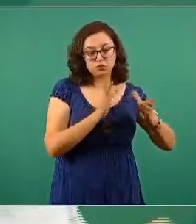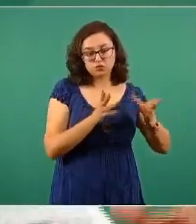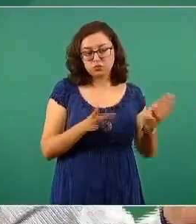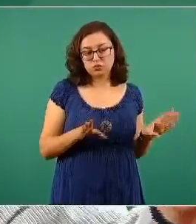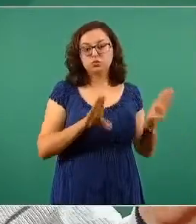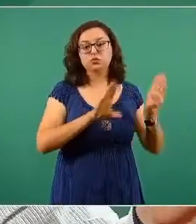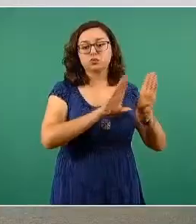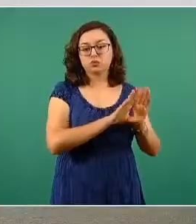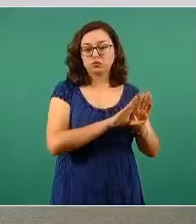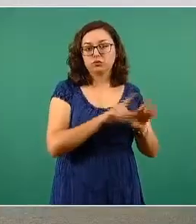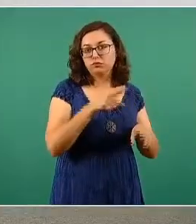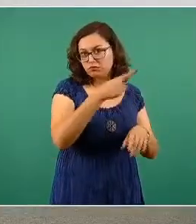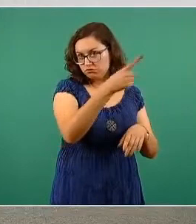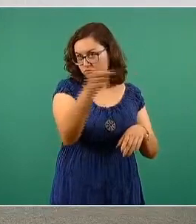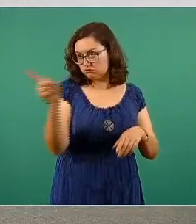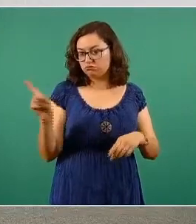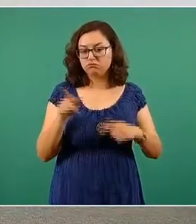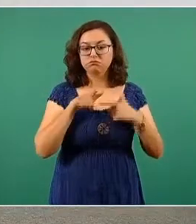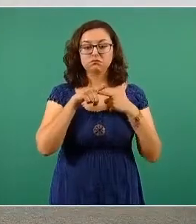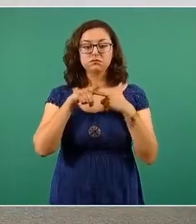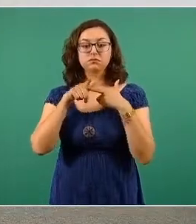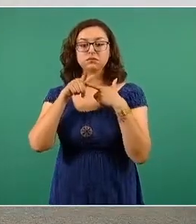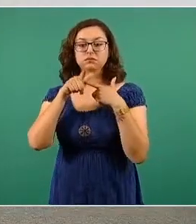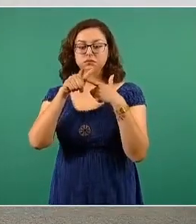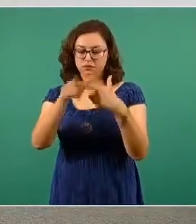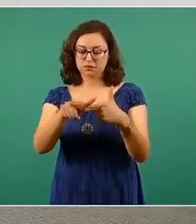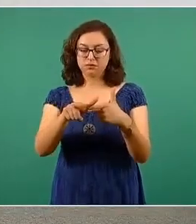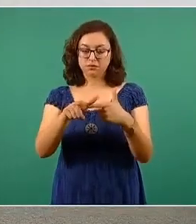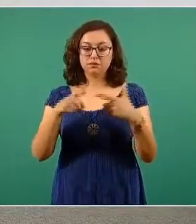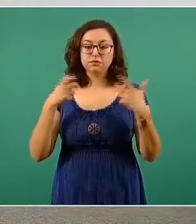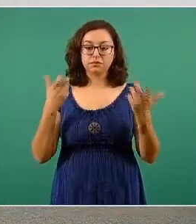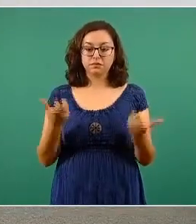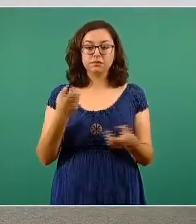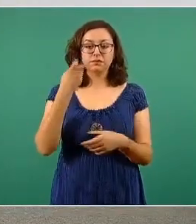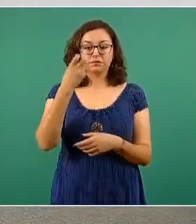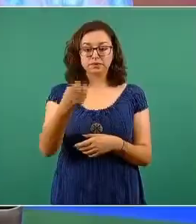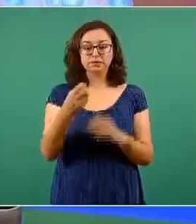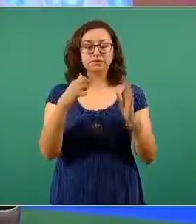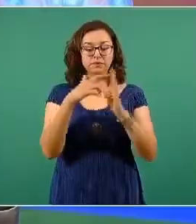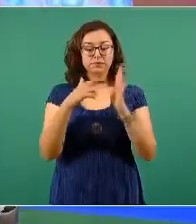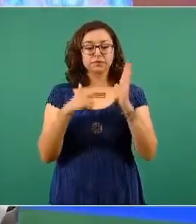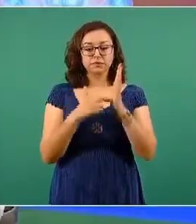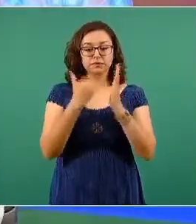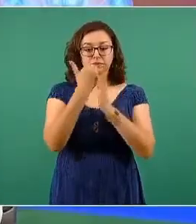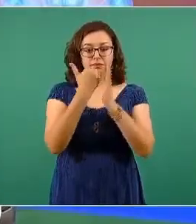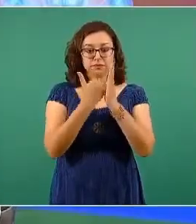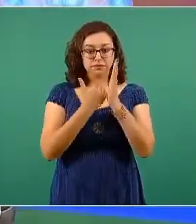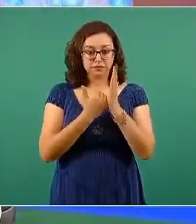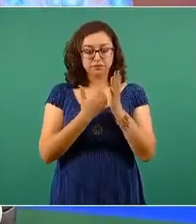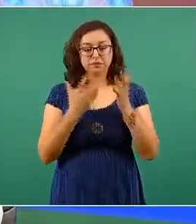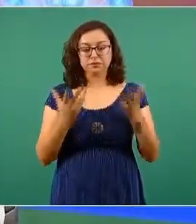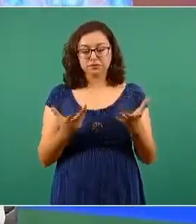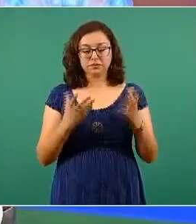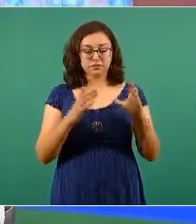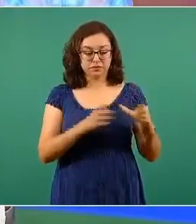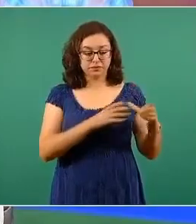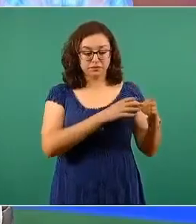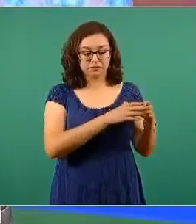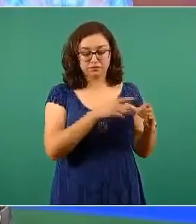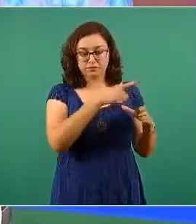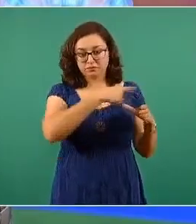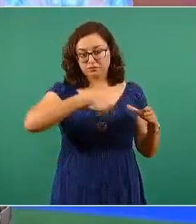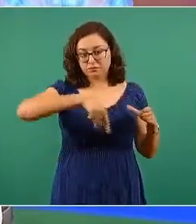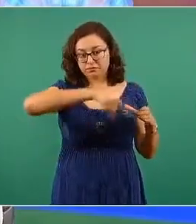no afectaría necesariamente a las demás, y en donde entonces las medidas en su momento de autorresguardo, de cuarentena, podrían